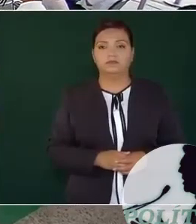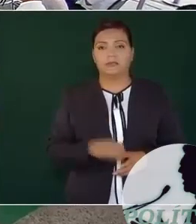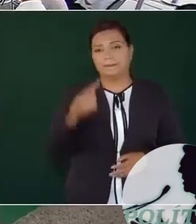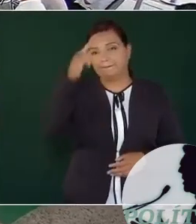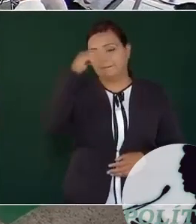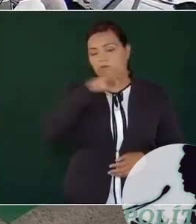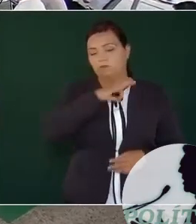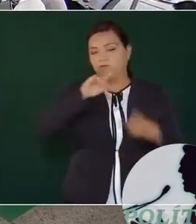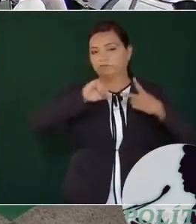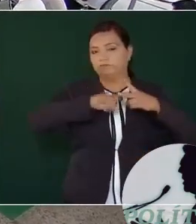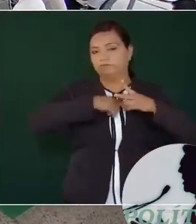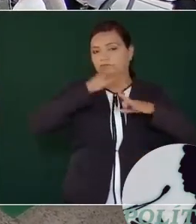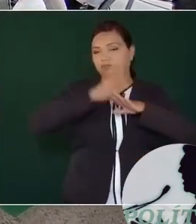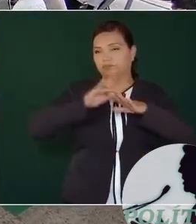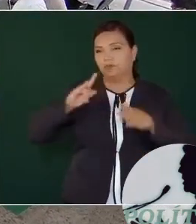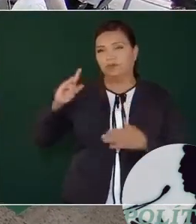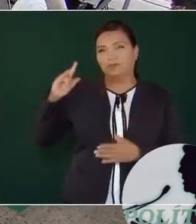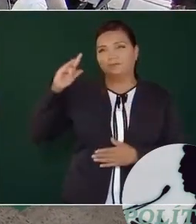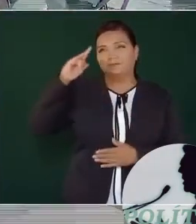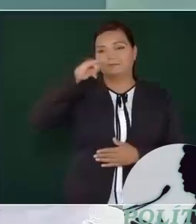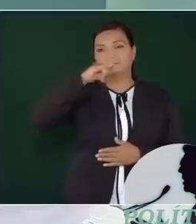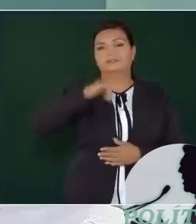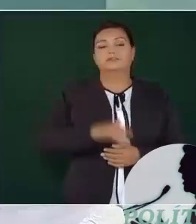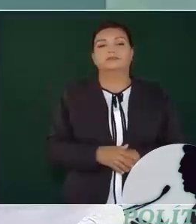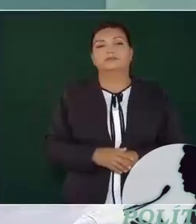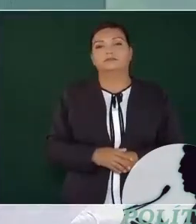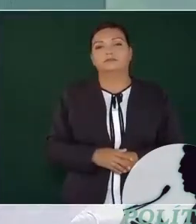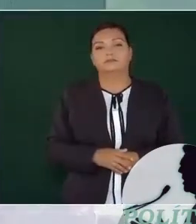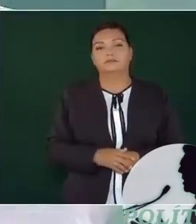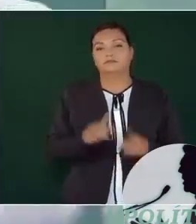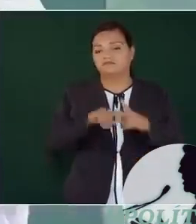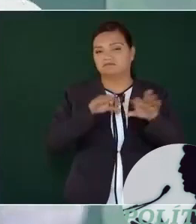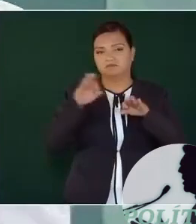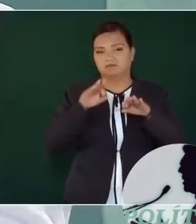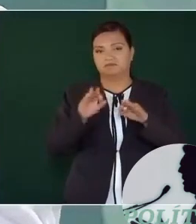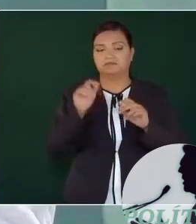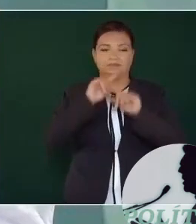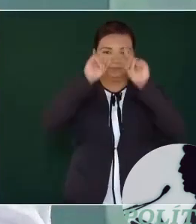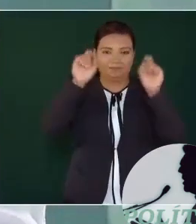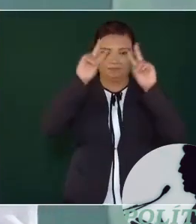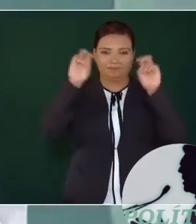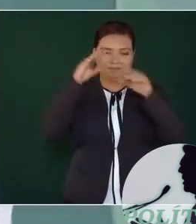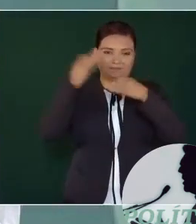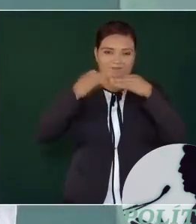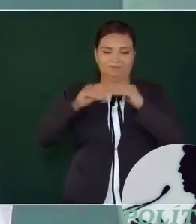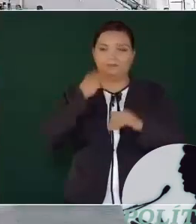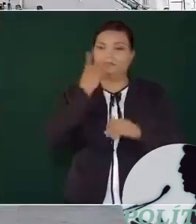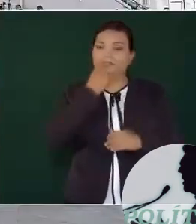para que empiece a volar la línea aérea. Ahí cierro el paréntesis para